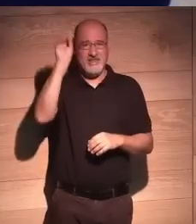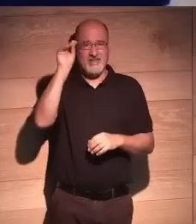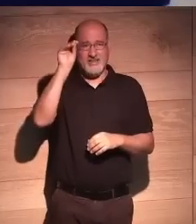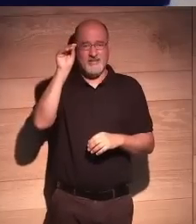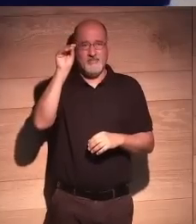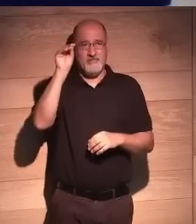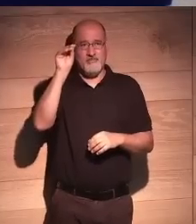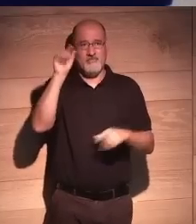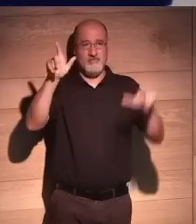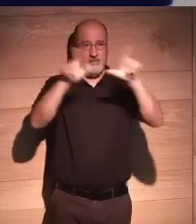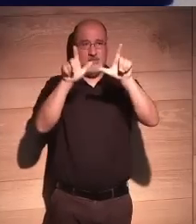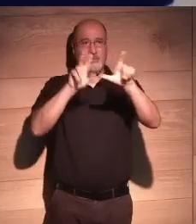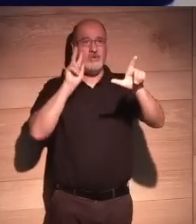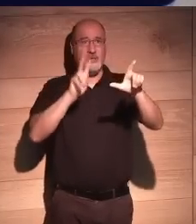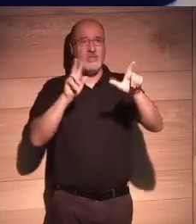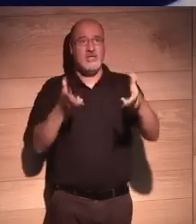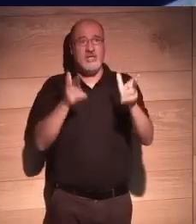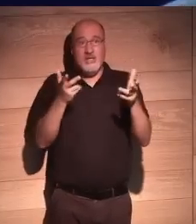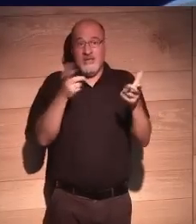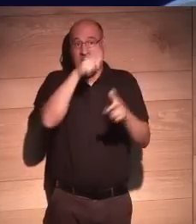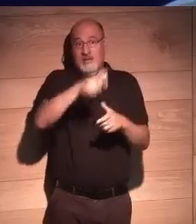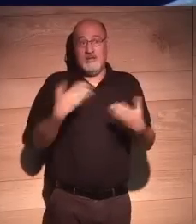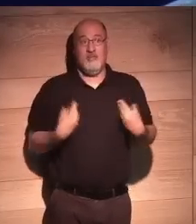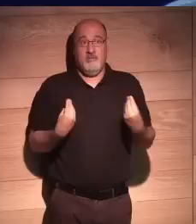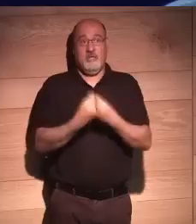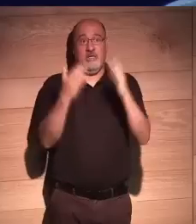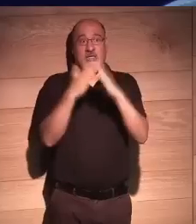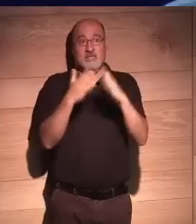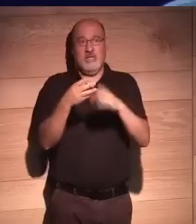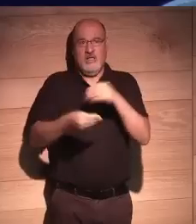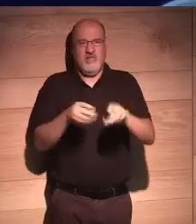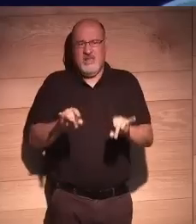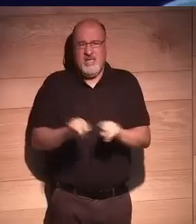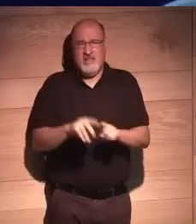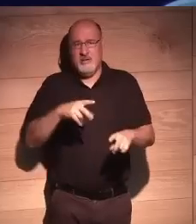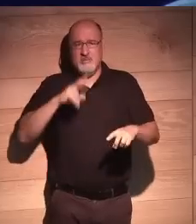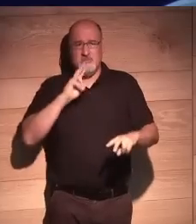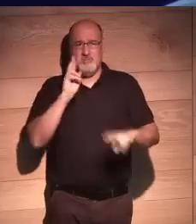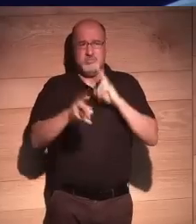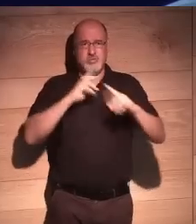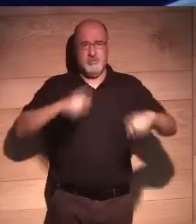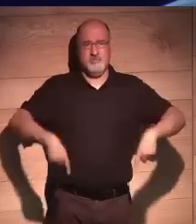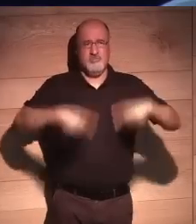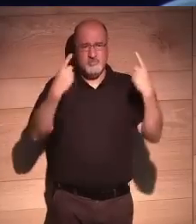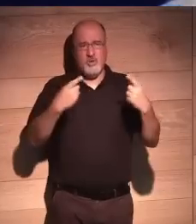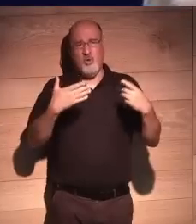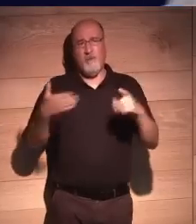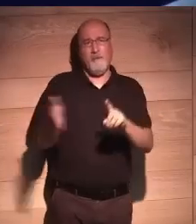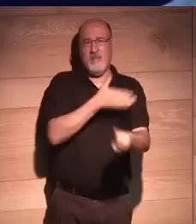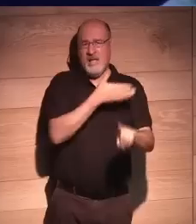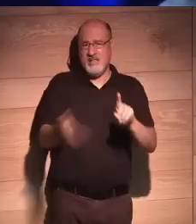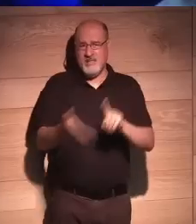que por la televisión estemos permitiendo que haya gente que convive en una casa, que se grita, que roza el maltrato físico o